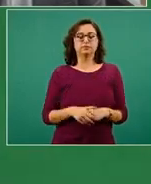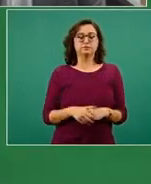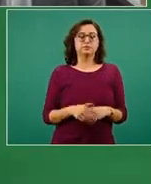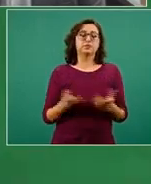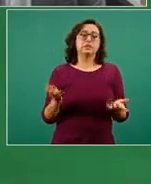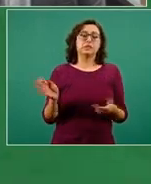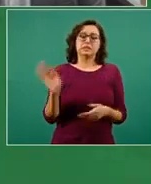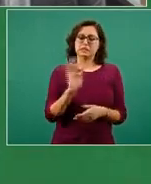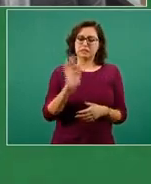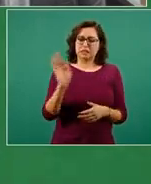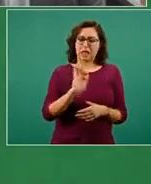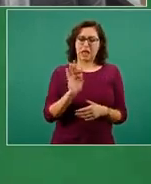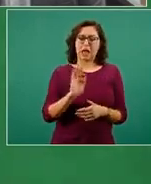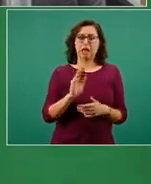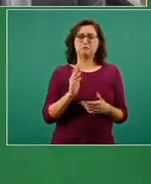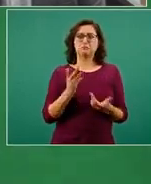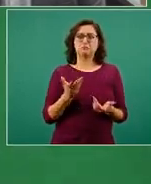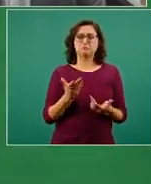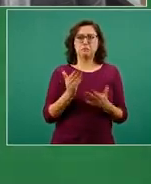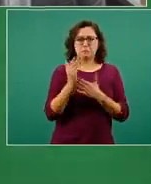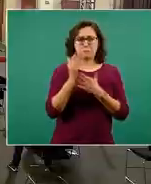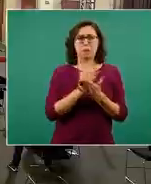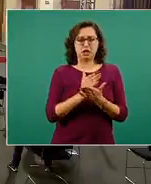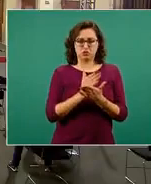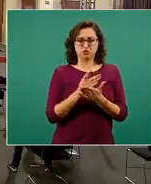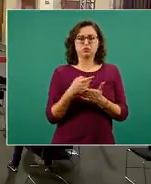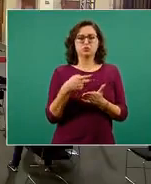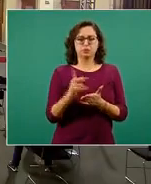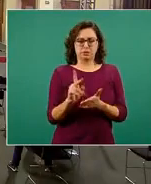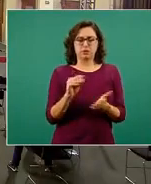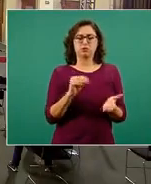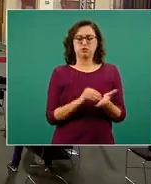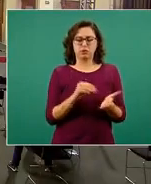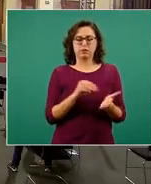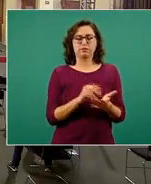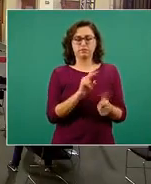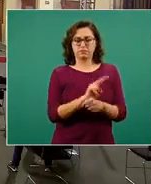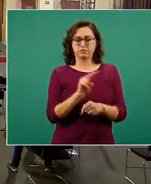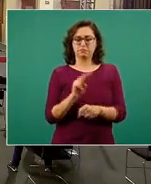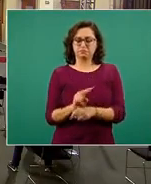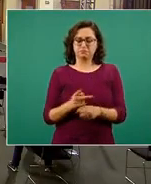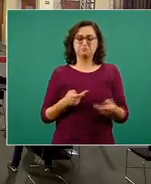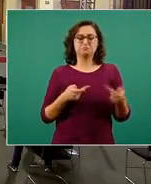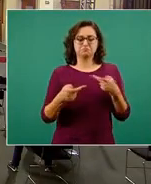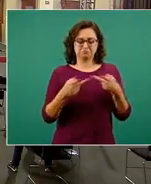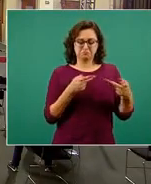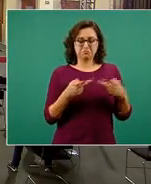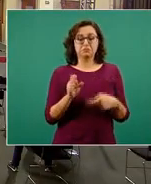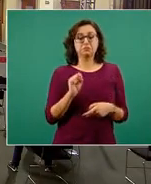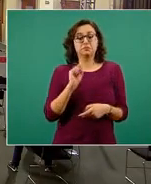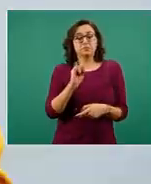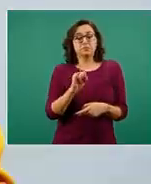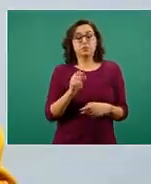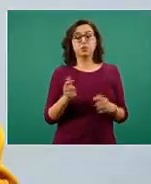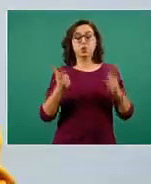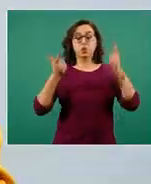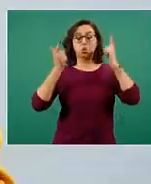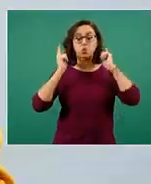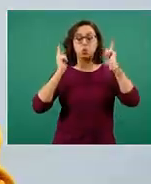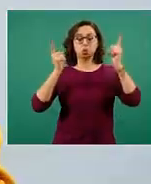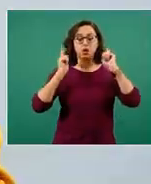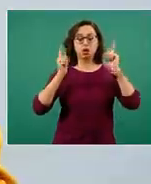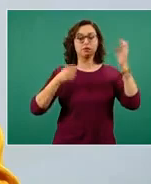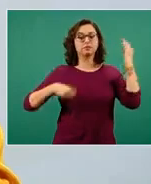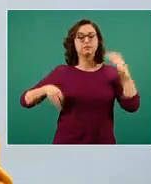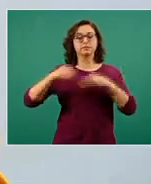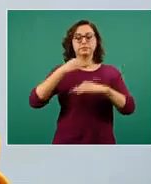digamos, intensidad que en otros momentos. Pero estamos preparados. Esperemos que entre todos, y aquí también es un llamado siempre a